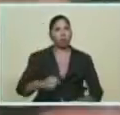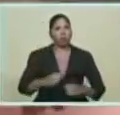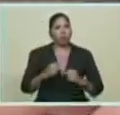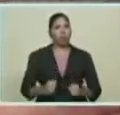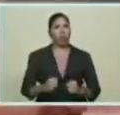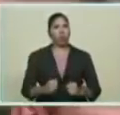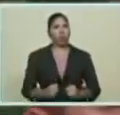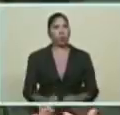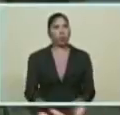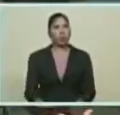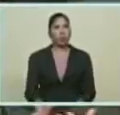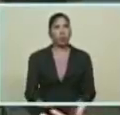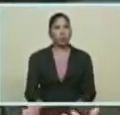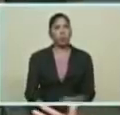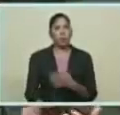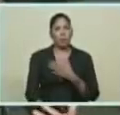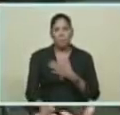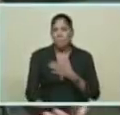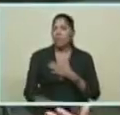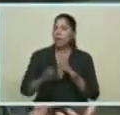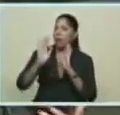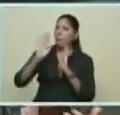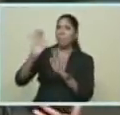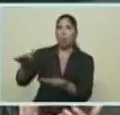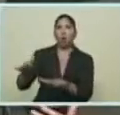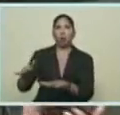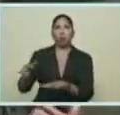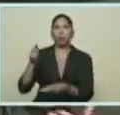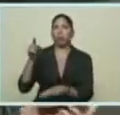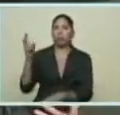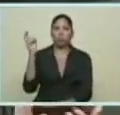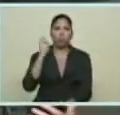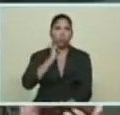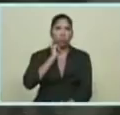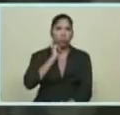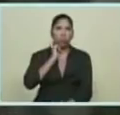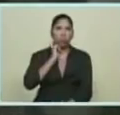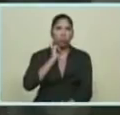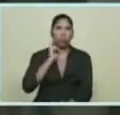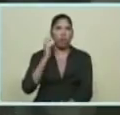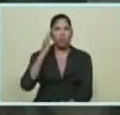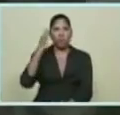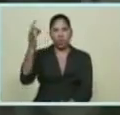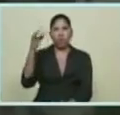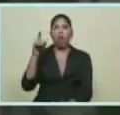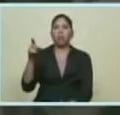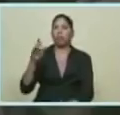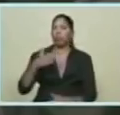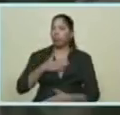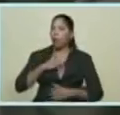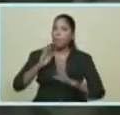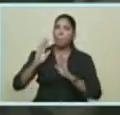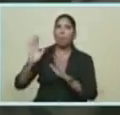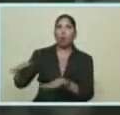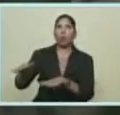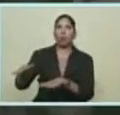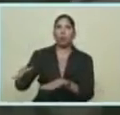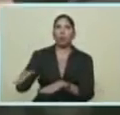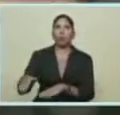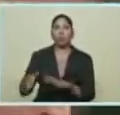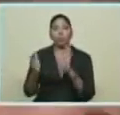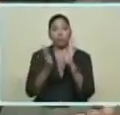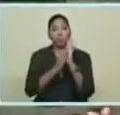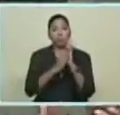Mi homenaje, mi apoyo al fiscal valiente de Venezuela, Tarek William Sack. Y con la Ley del Odio en la